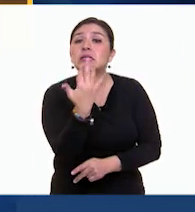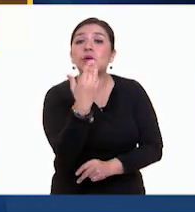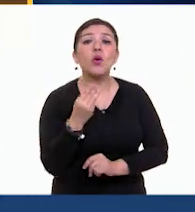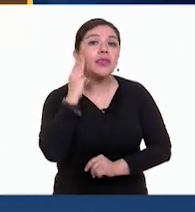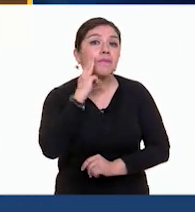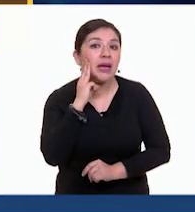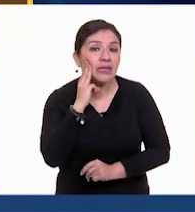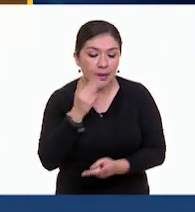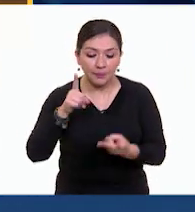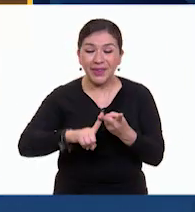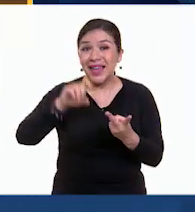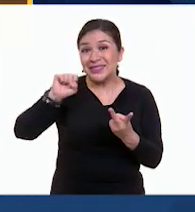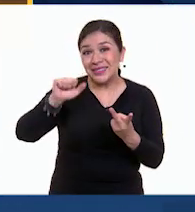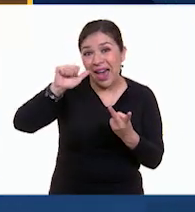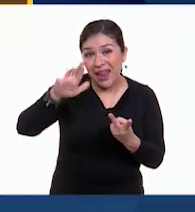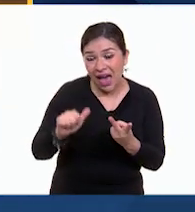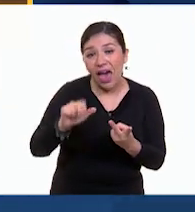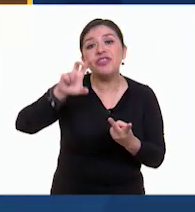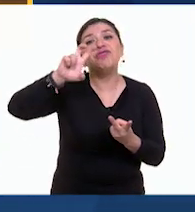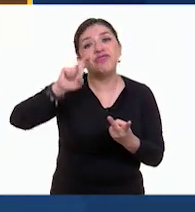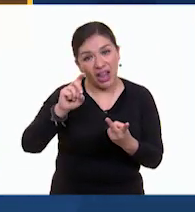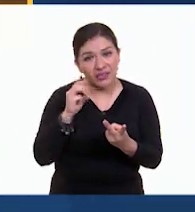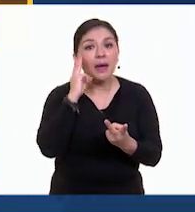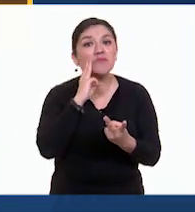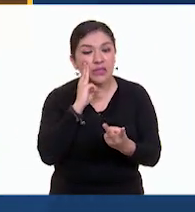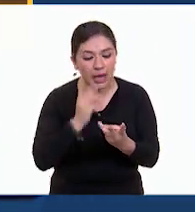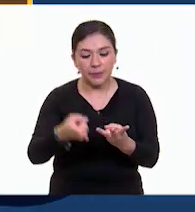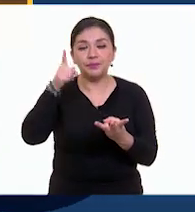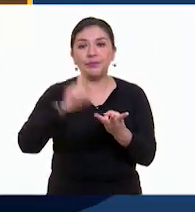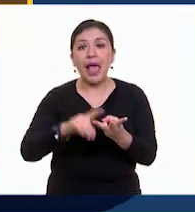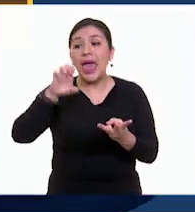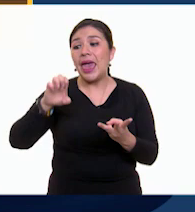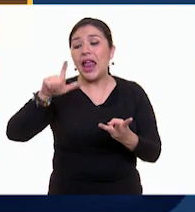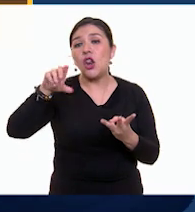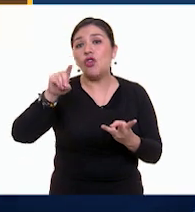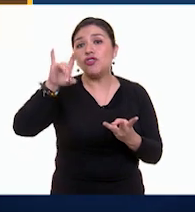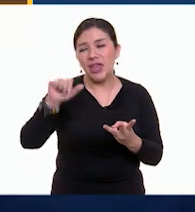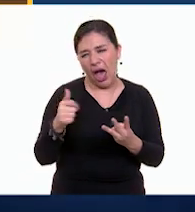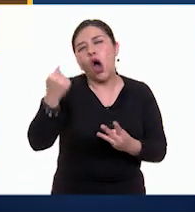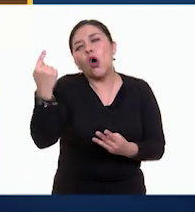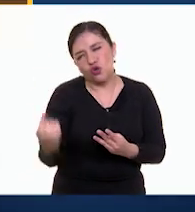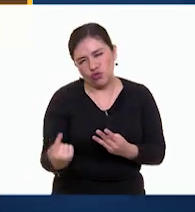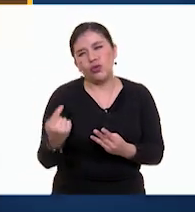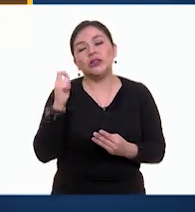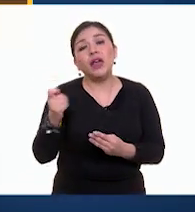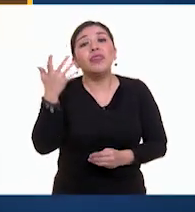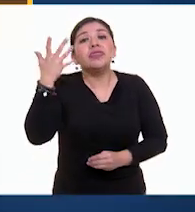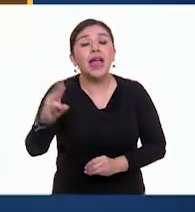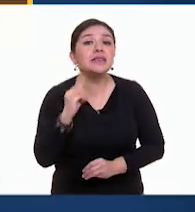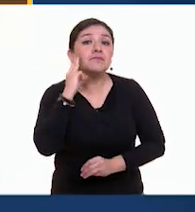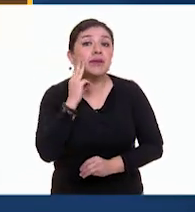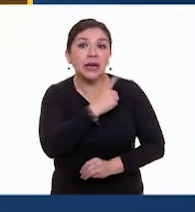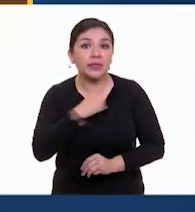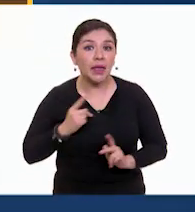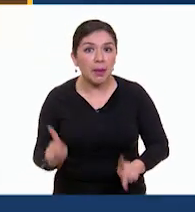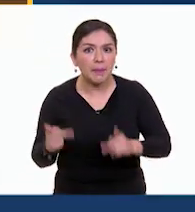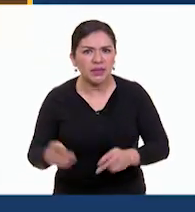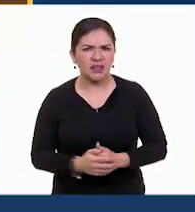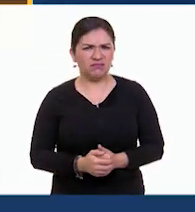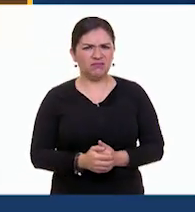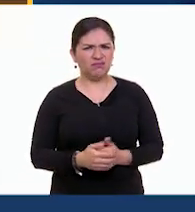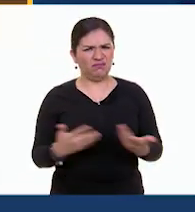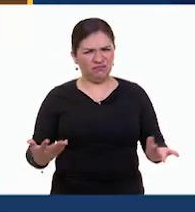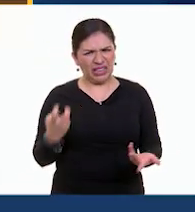manzanas. Sara, 30 manzanas. Y Elodia, la menor, las otras 10. Bueno, eso tampoco lo veo